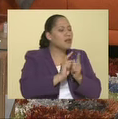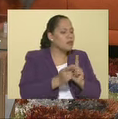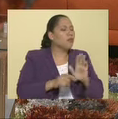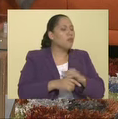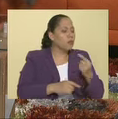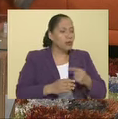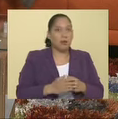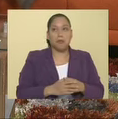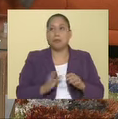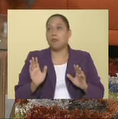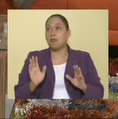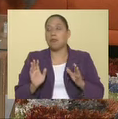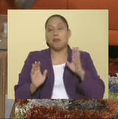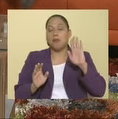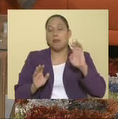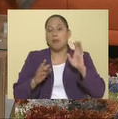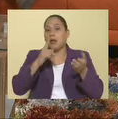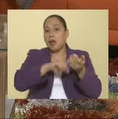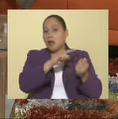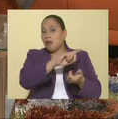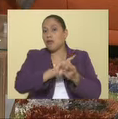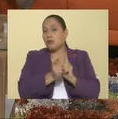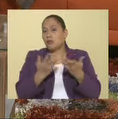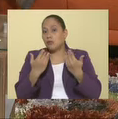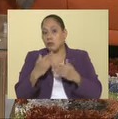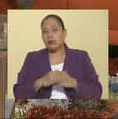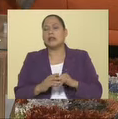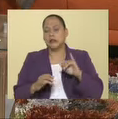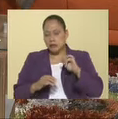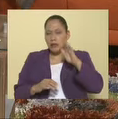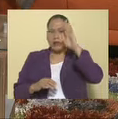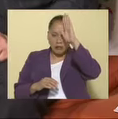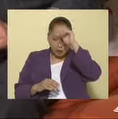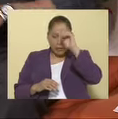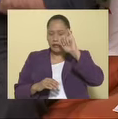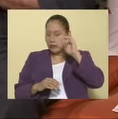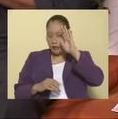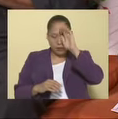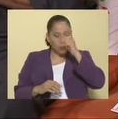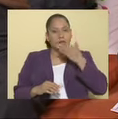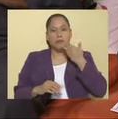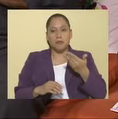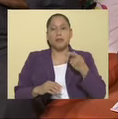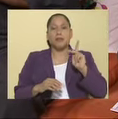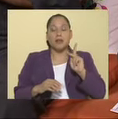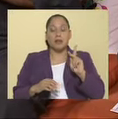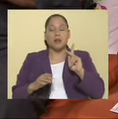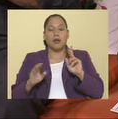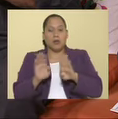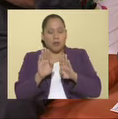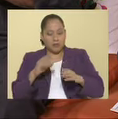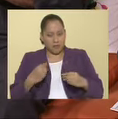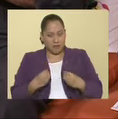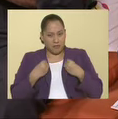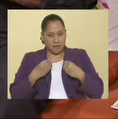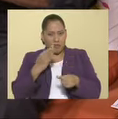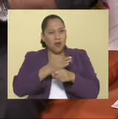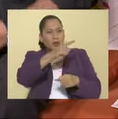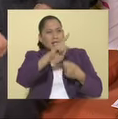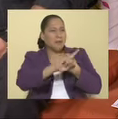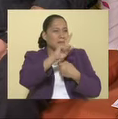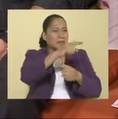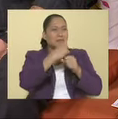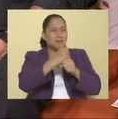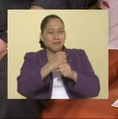depresión, pues el bebé no tiene depresión. Sí, yo El estoy de bebé acuerdo no tiene tristeza. con todo eso, pero, o sea, vivir en una sociedad como la que estamos